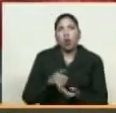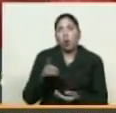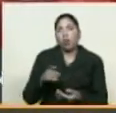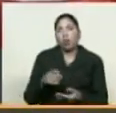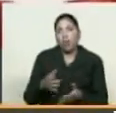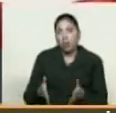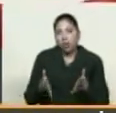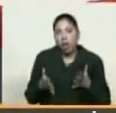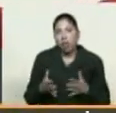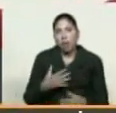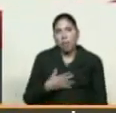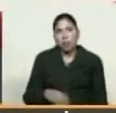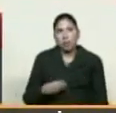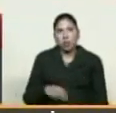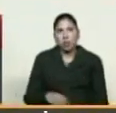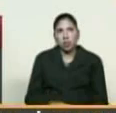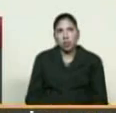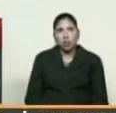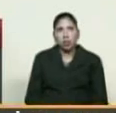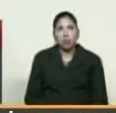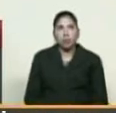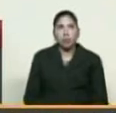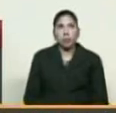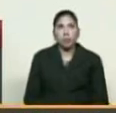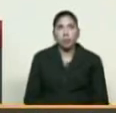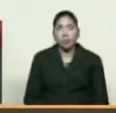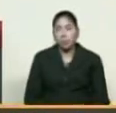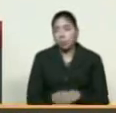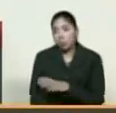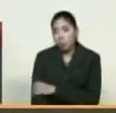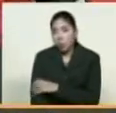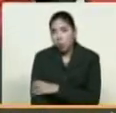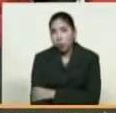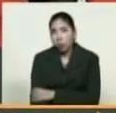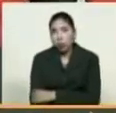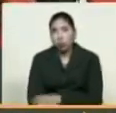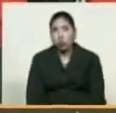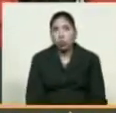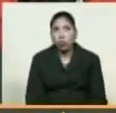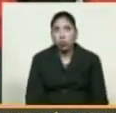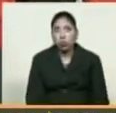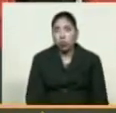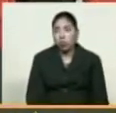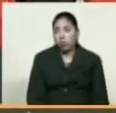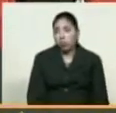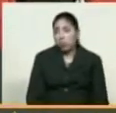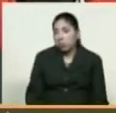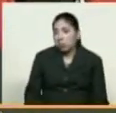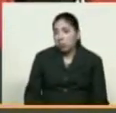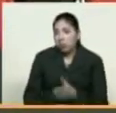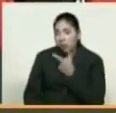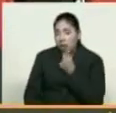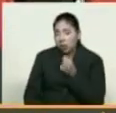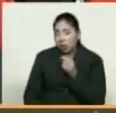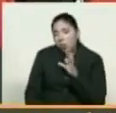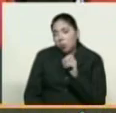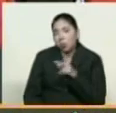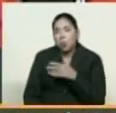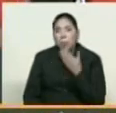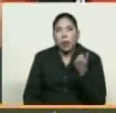duda. Y si la derecha no las pone, mientras más fácil no las pongan, mejor para